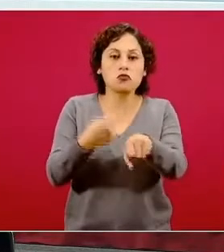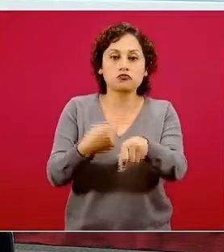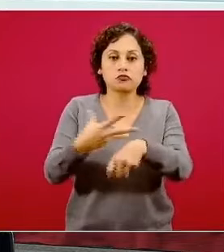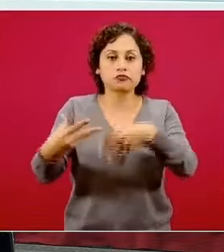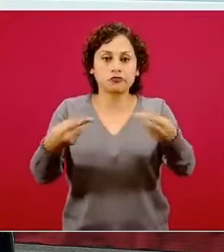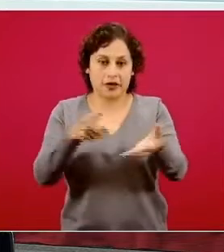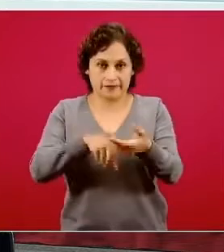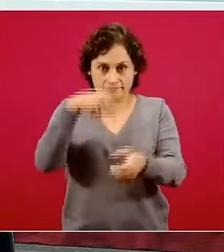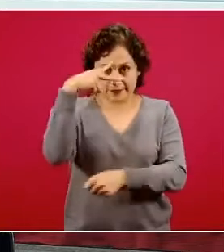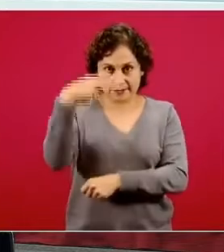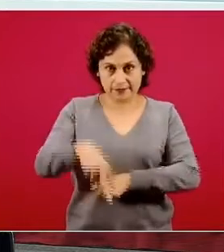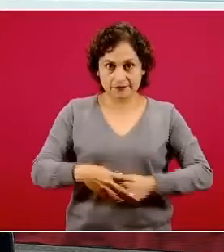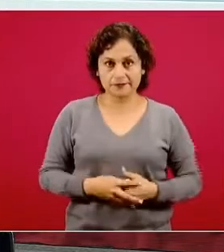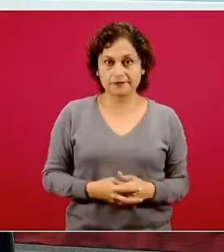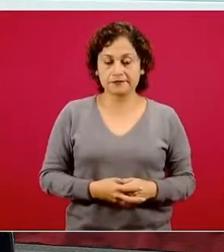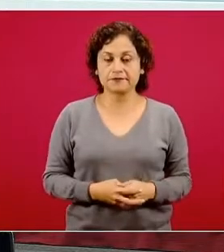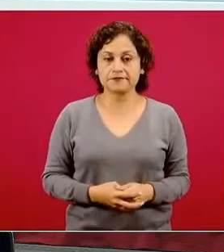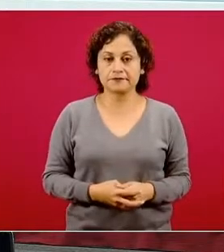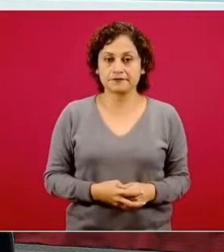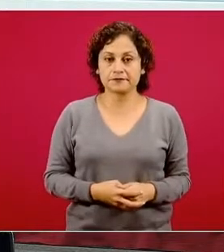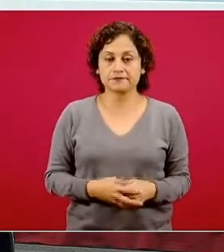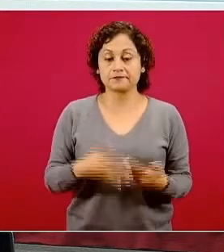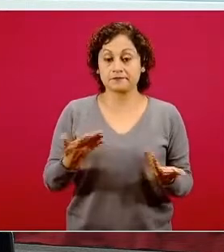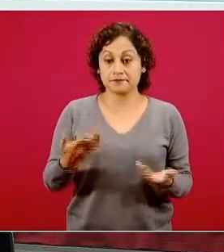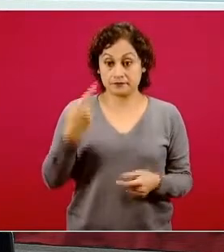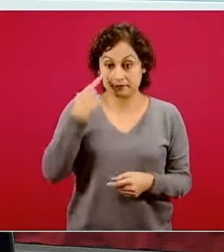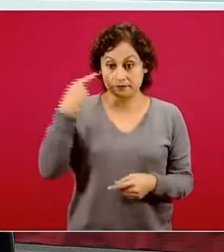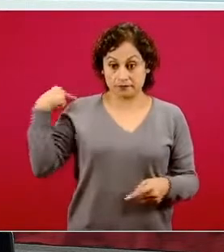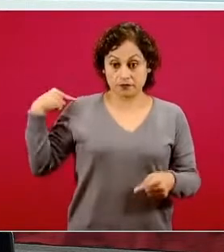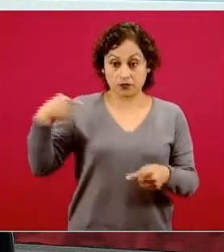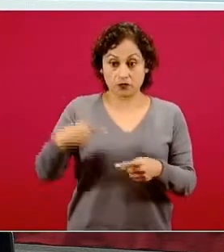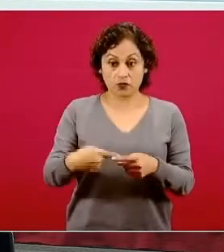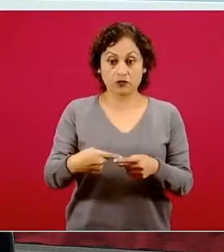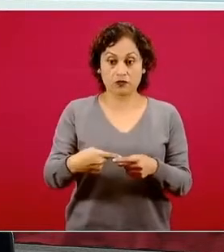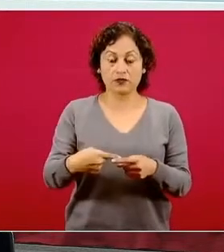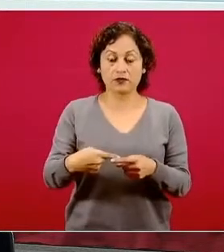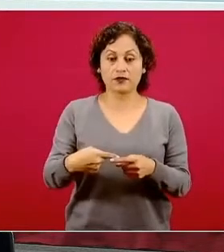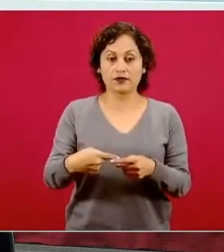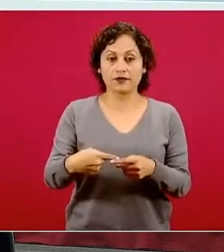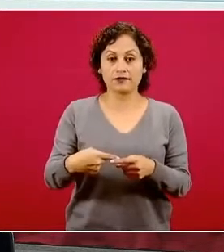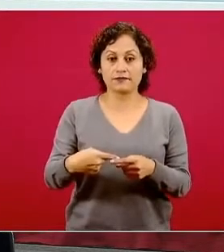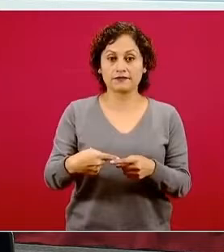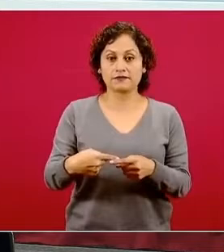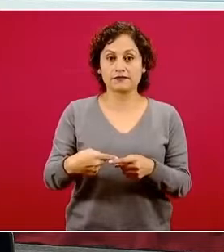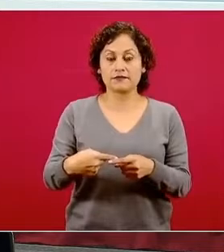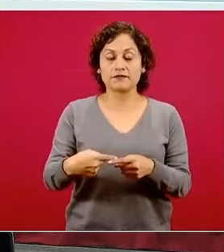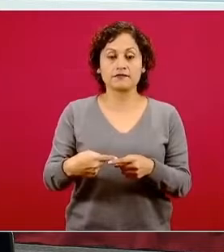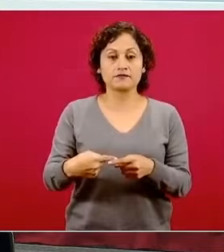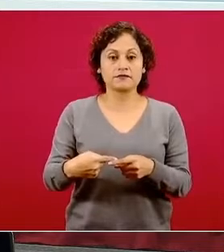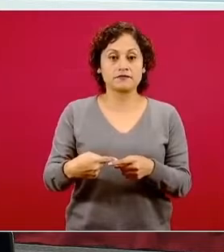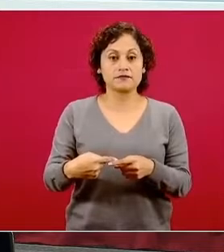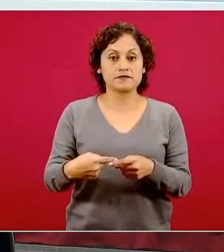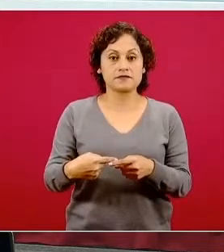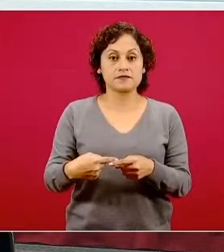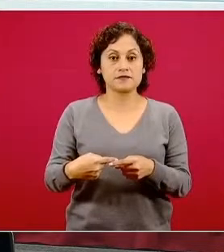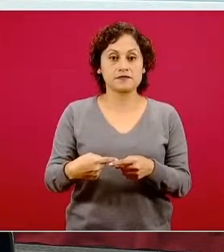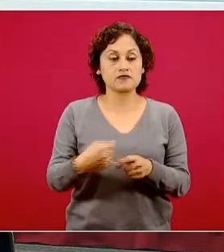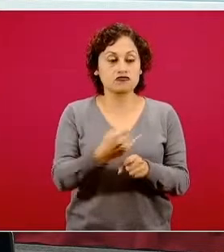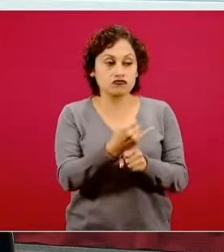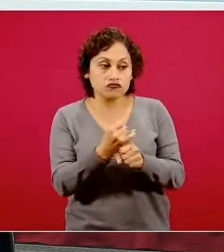país. Hasta la fecha hemos estudiado a un total de